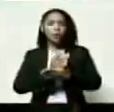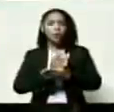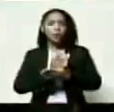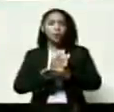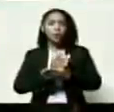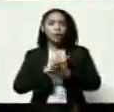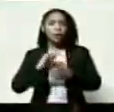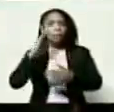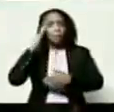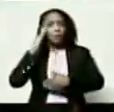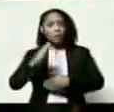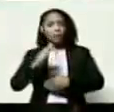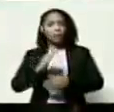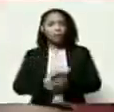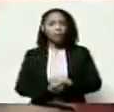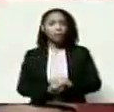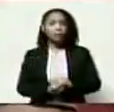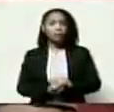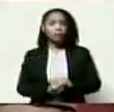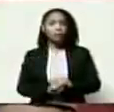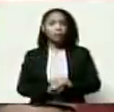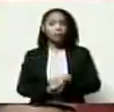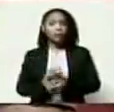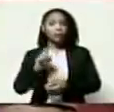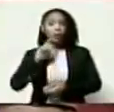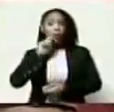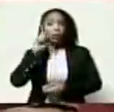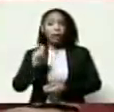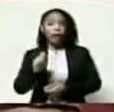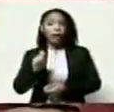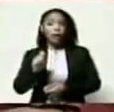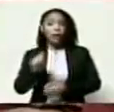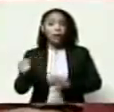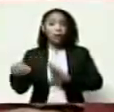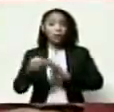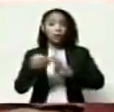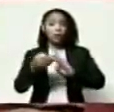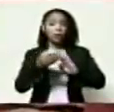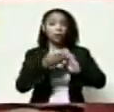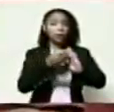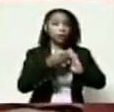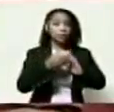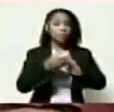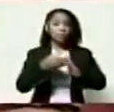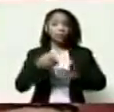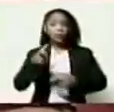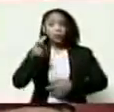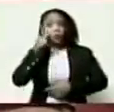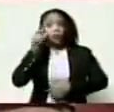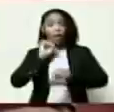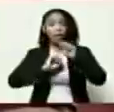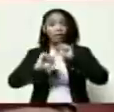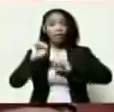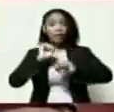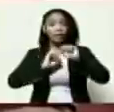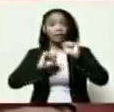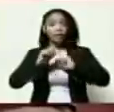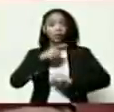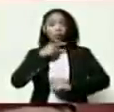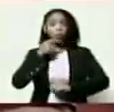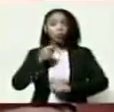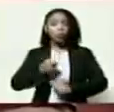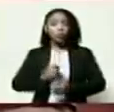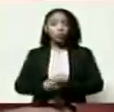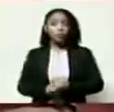la desmilitarización de Ucrania, que atentaban contra su seguridad y defensa.